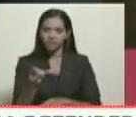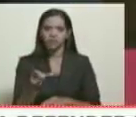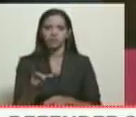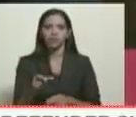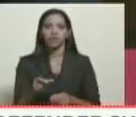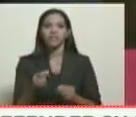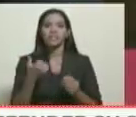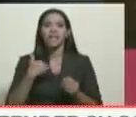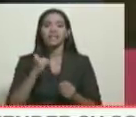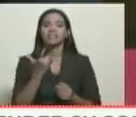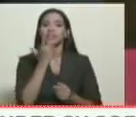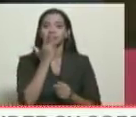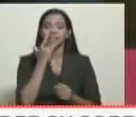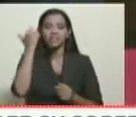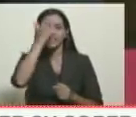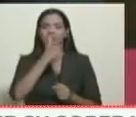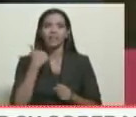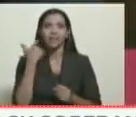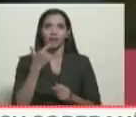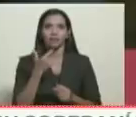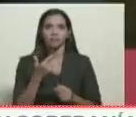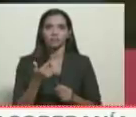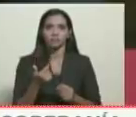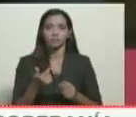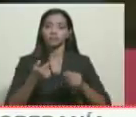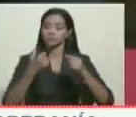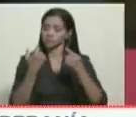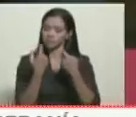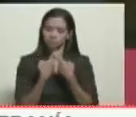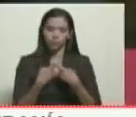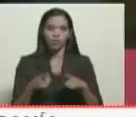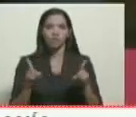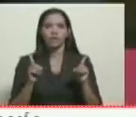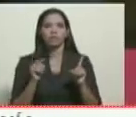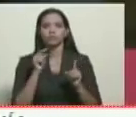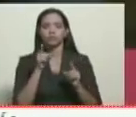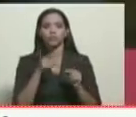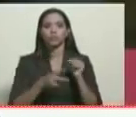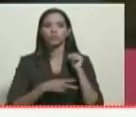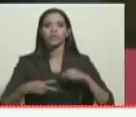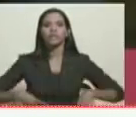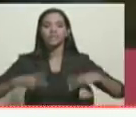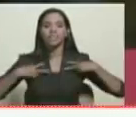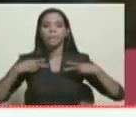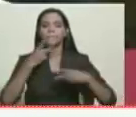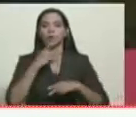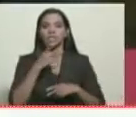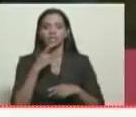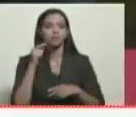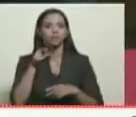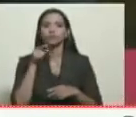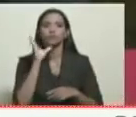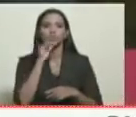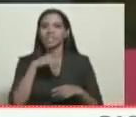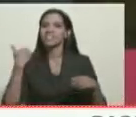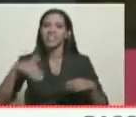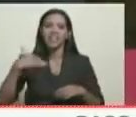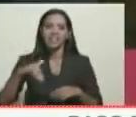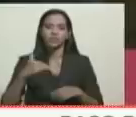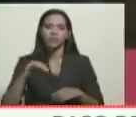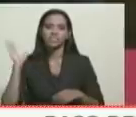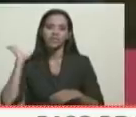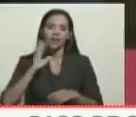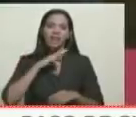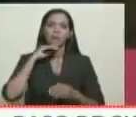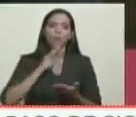hay que ser valiente y dar la cara, ¿ves? Independientemente de que tu idea política sea la que fuere, tú no tienes derecho a llevar a la